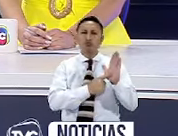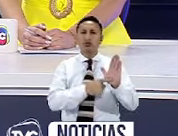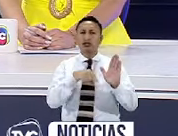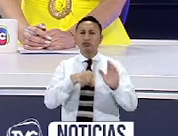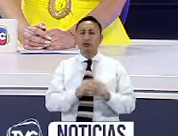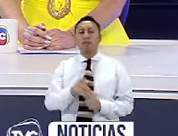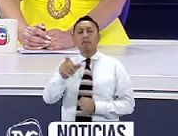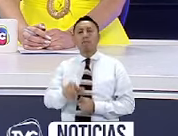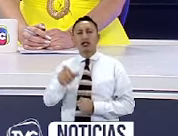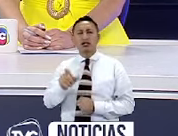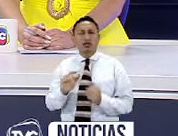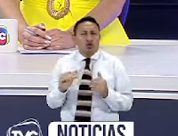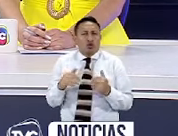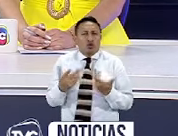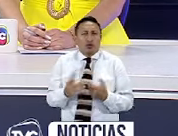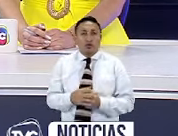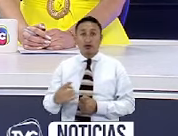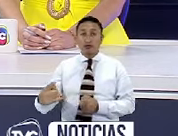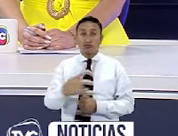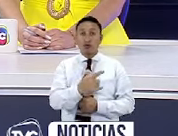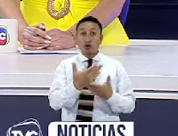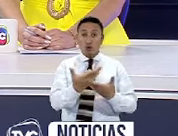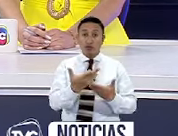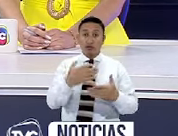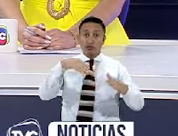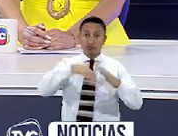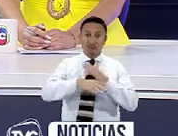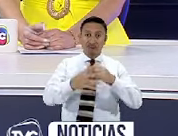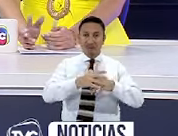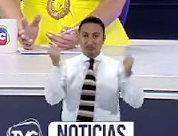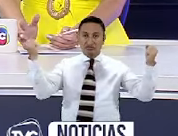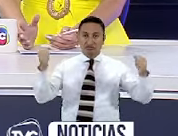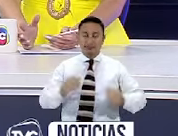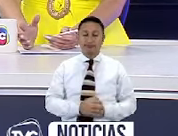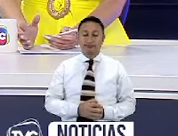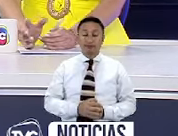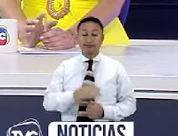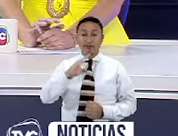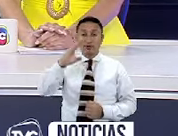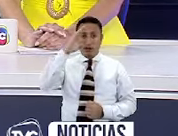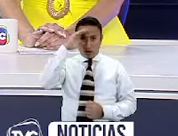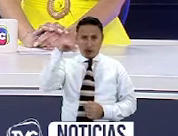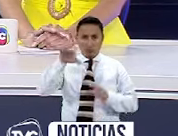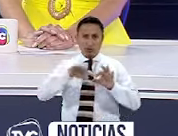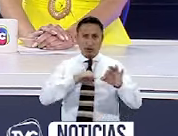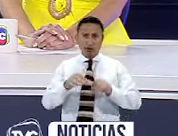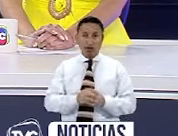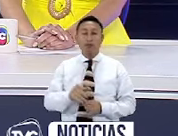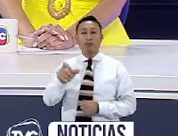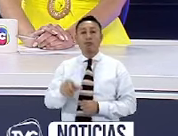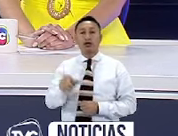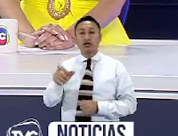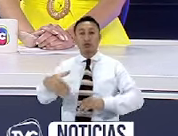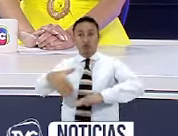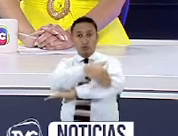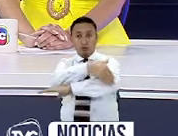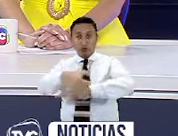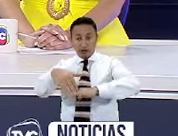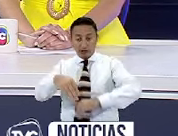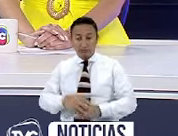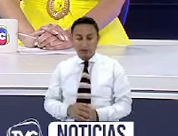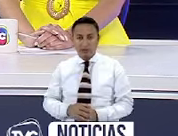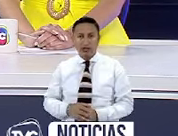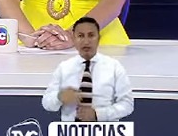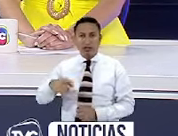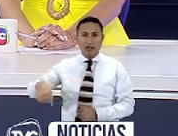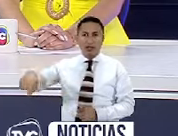zampones destruyen los accesos de los negocios. La Policía Nacional explicó que los habitantes de calle se han convertido